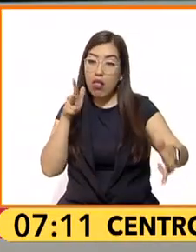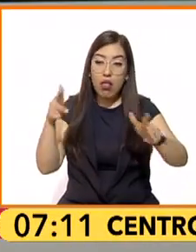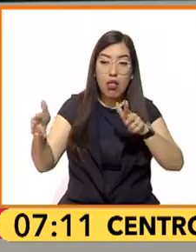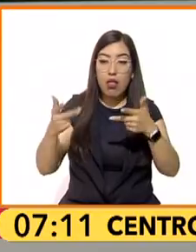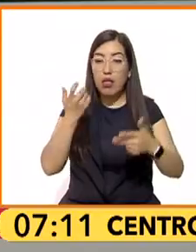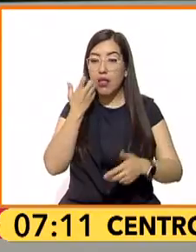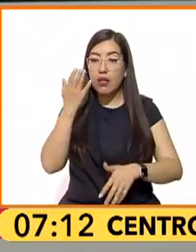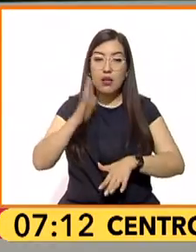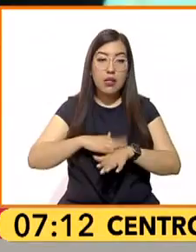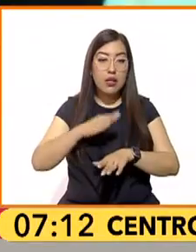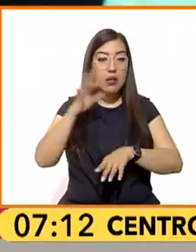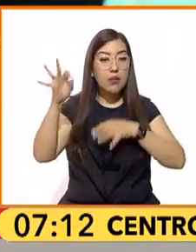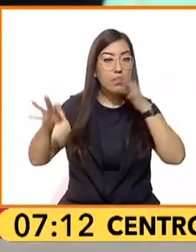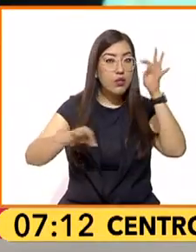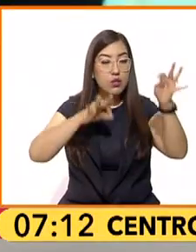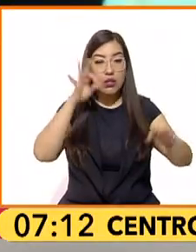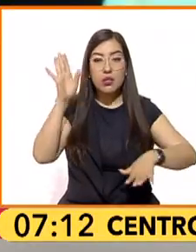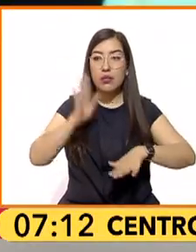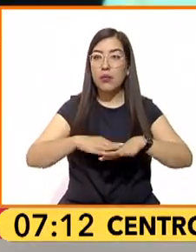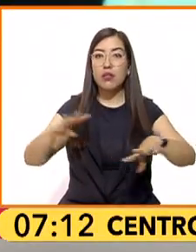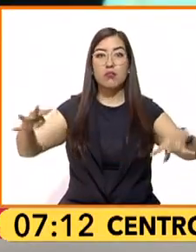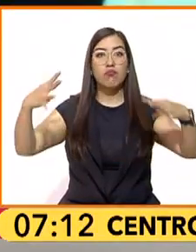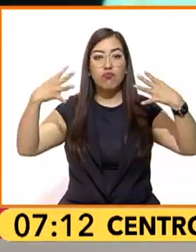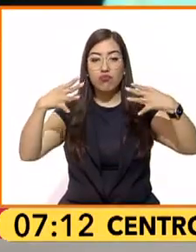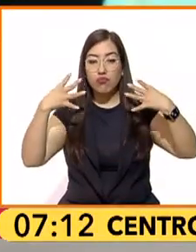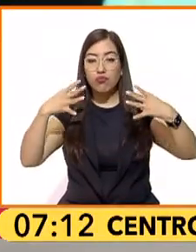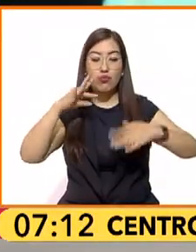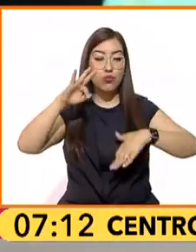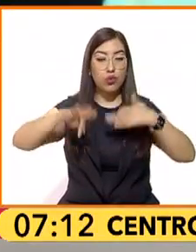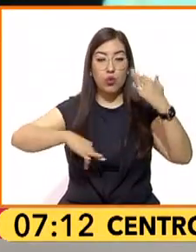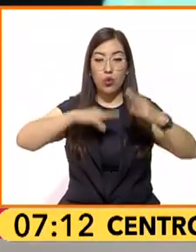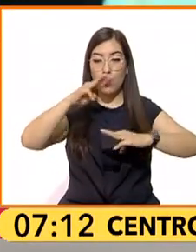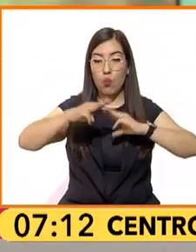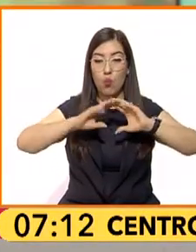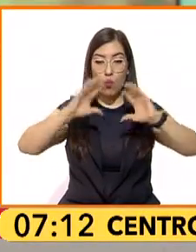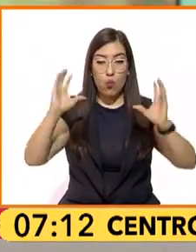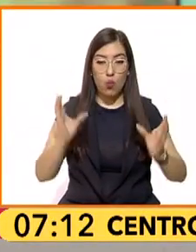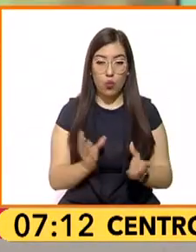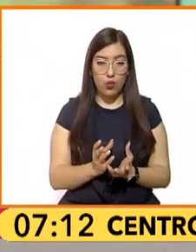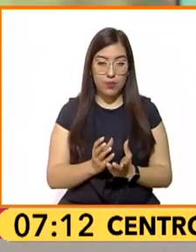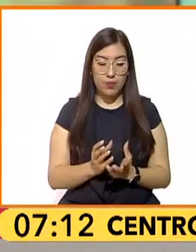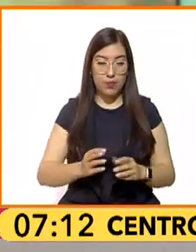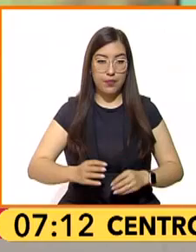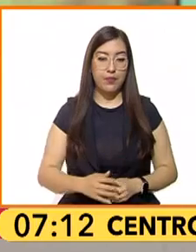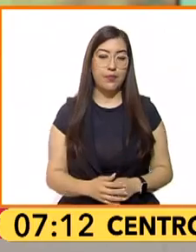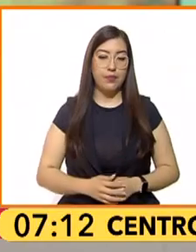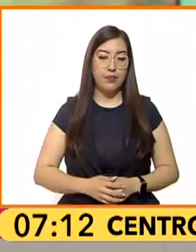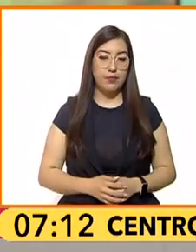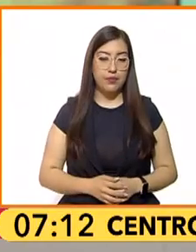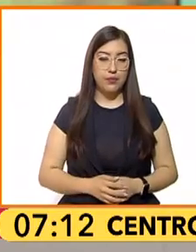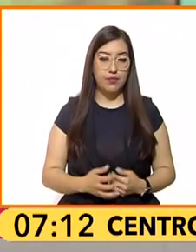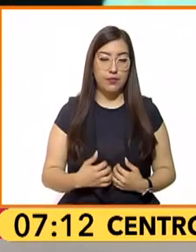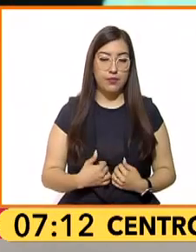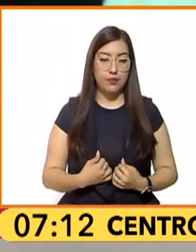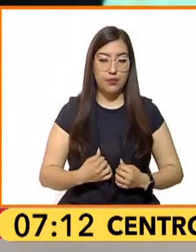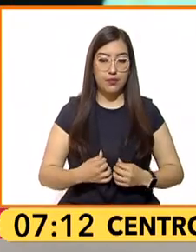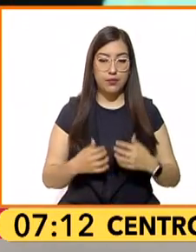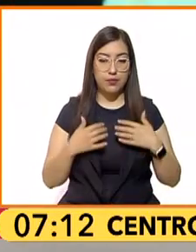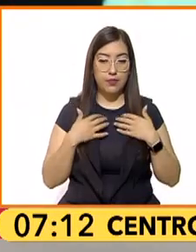nota, ¿no? La notoriedad, están ahí, de todo el mundo. Y hay cosas, por ejemplo, el Papa